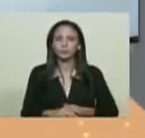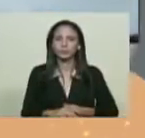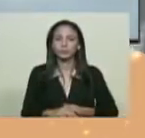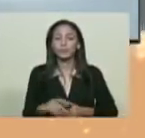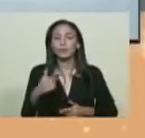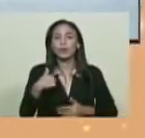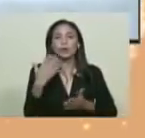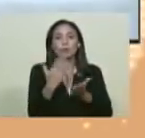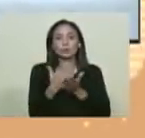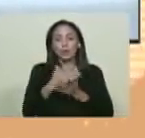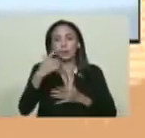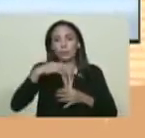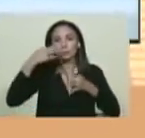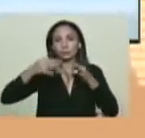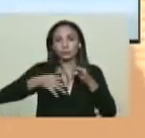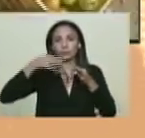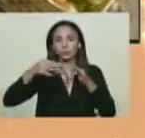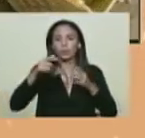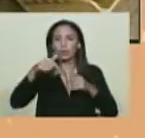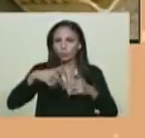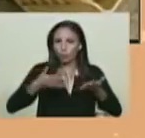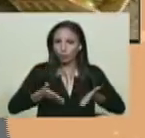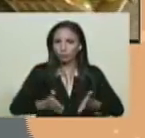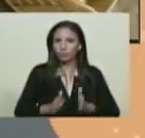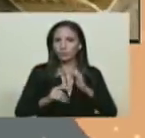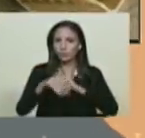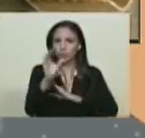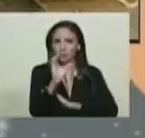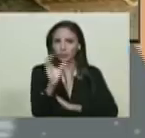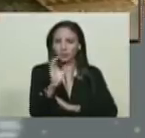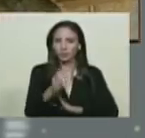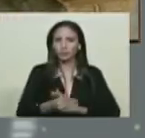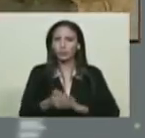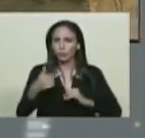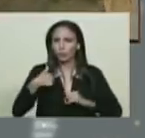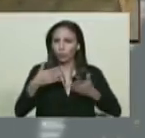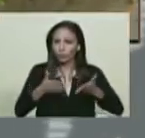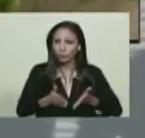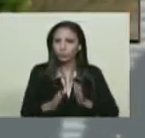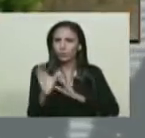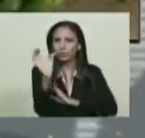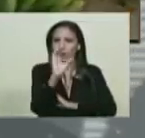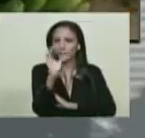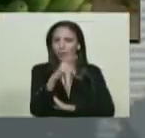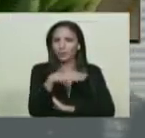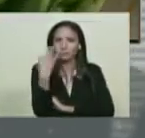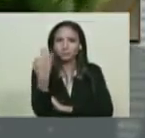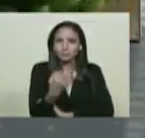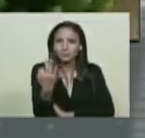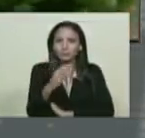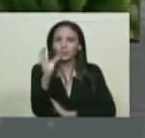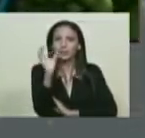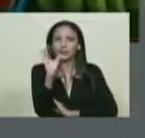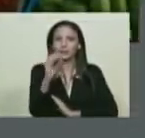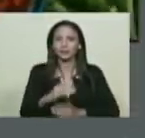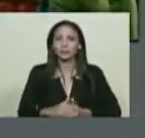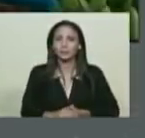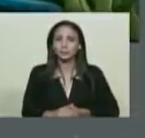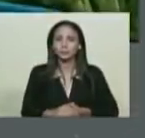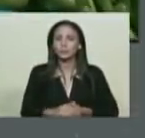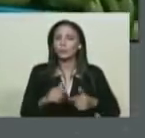Yo siempre lo cuento porque yo nací en Caracas. Yo soy caraqueño, caraqueño, caraqueñito, pues.